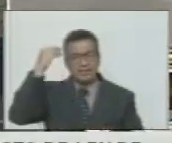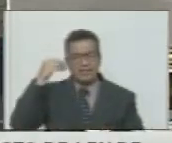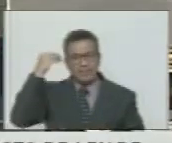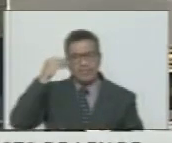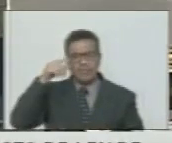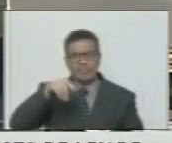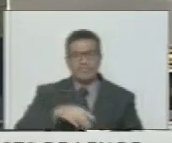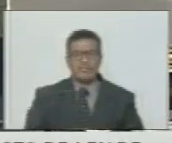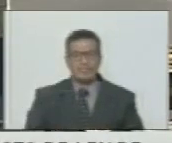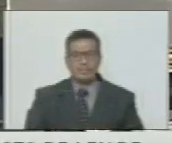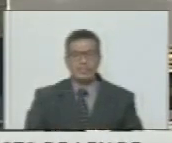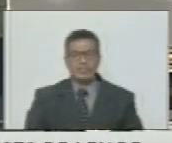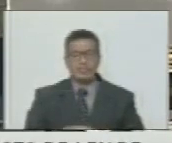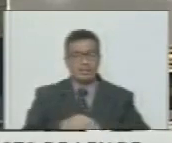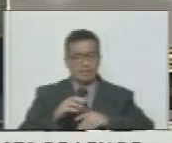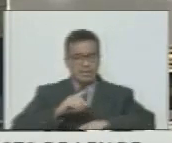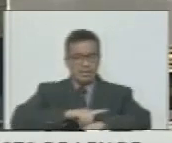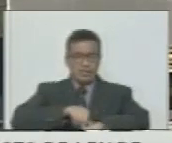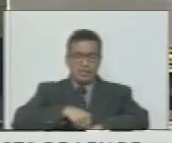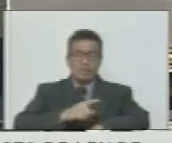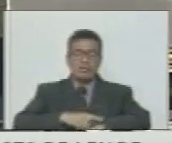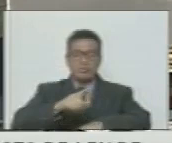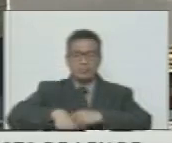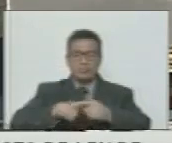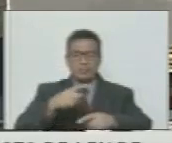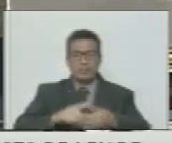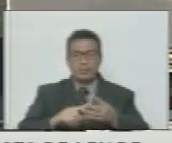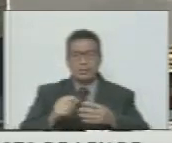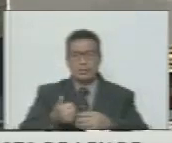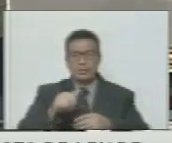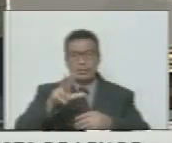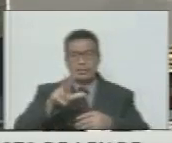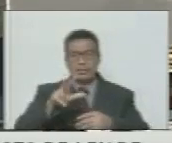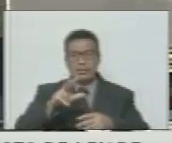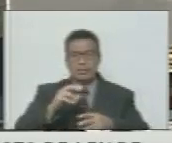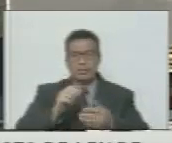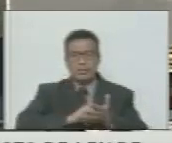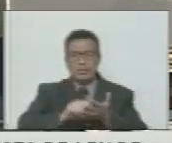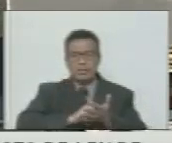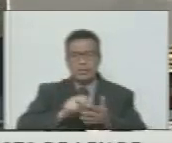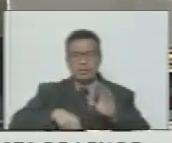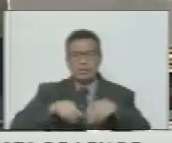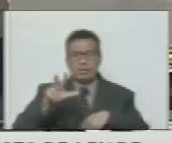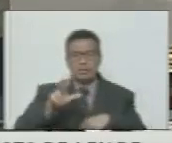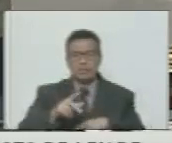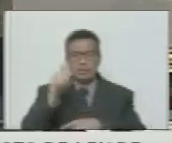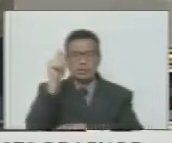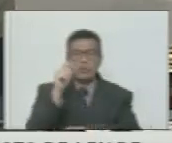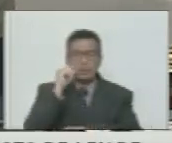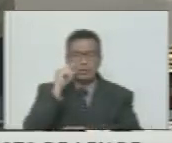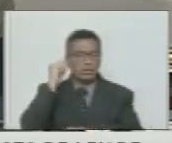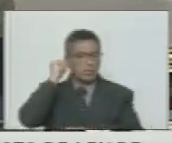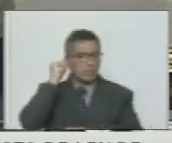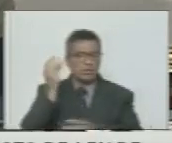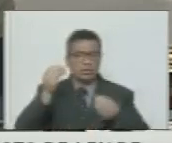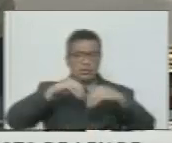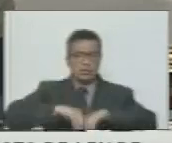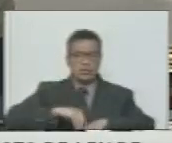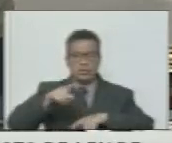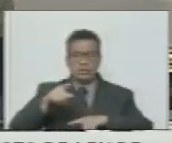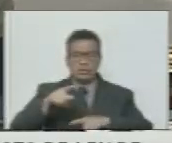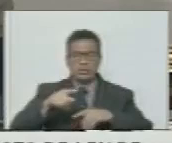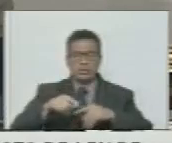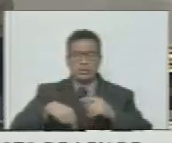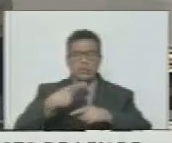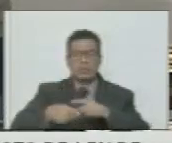En consideración el diferimiento del punto 23º que se refiere al artículo 13. Las diputadas y diputados que estén de